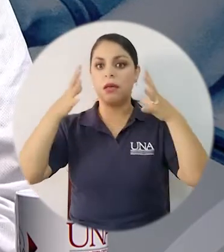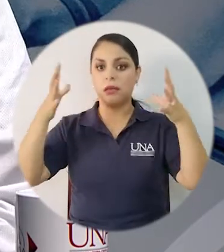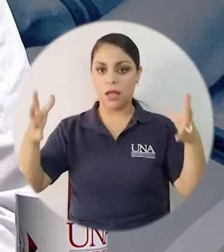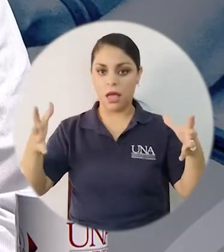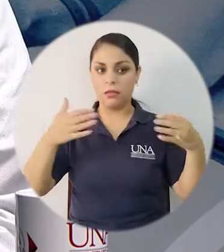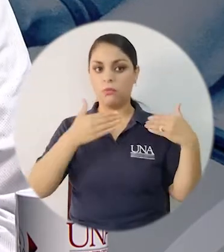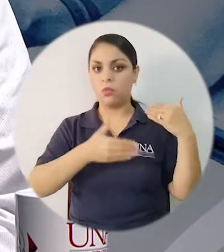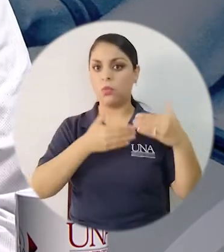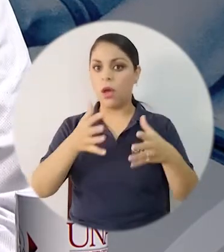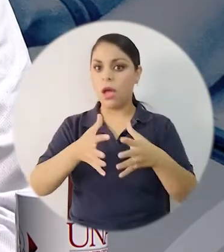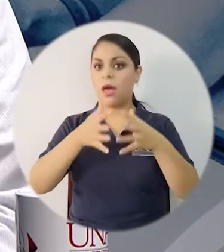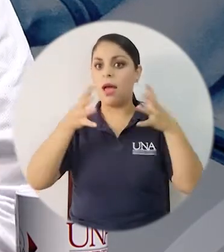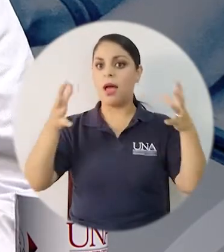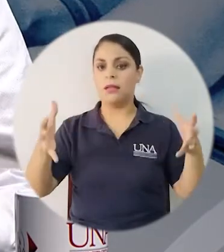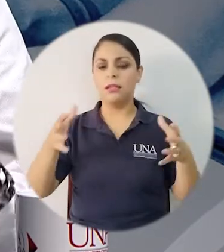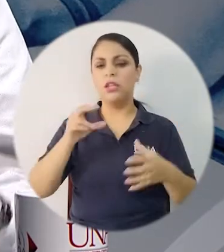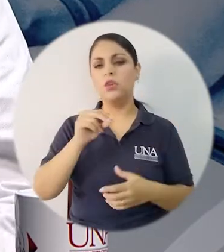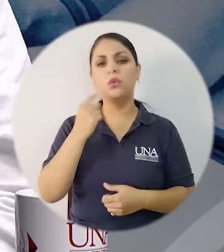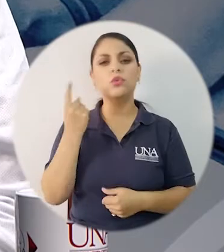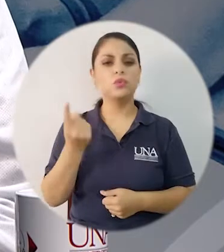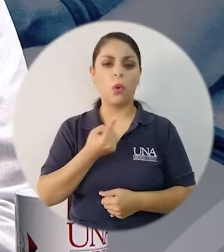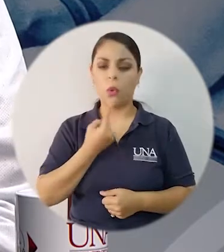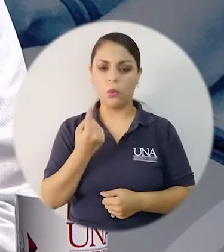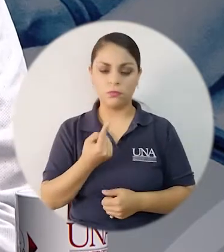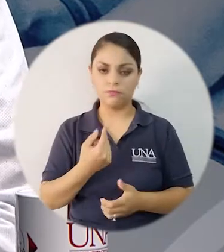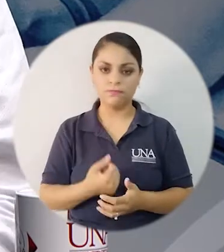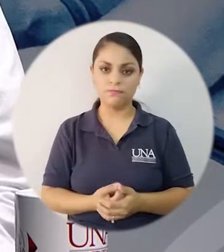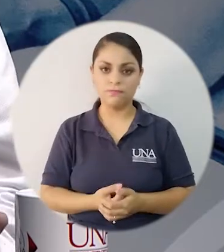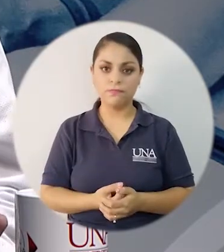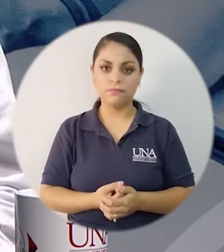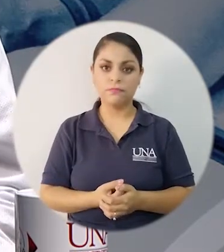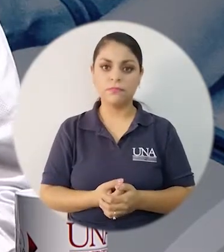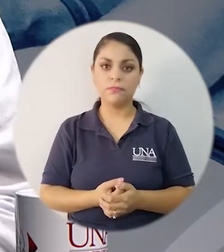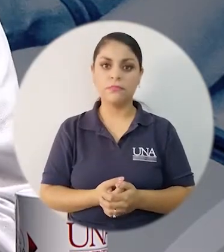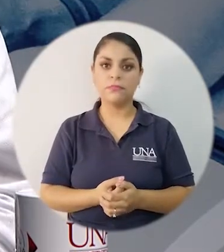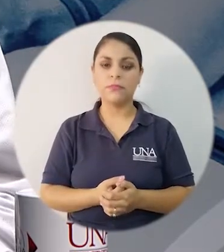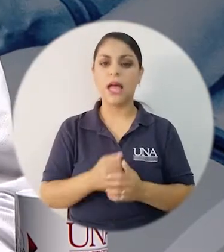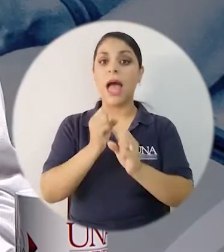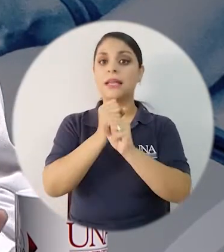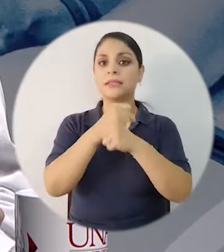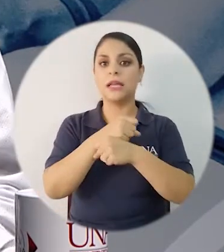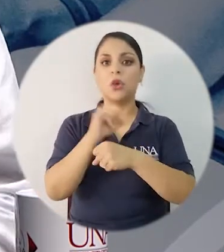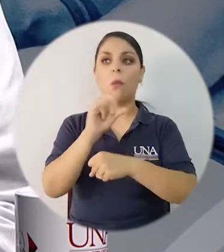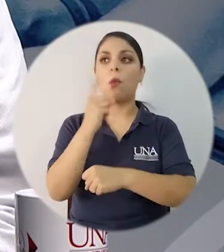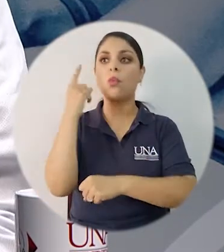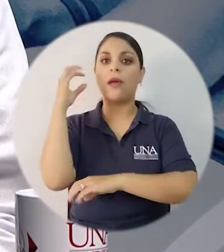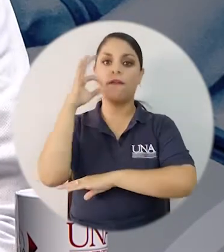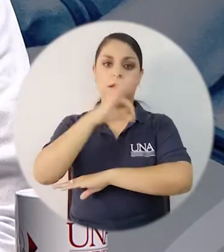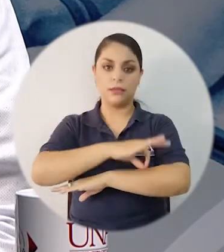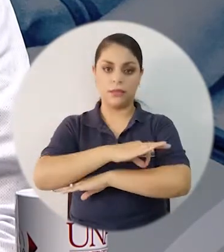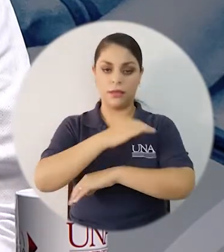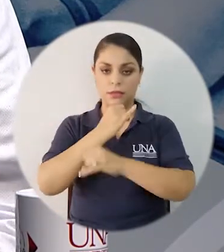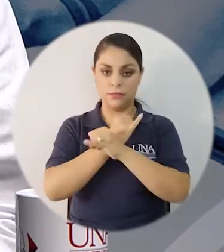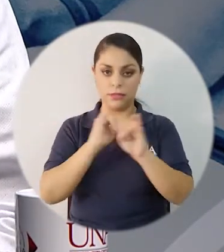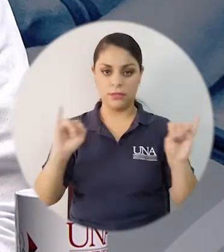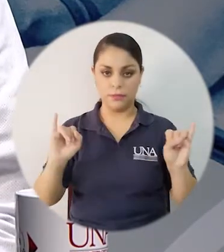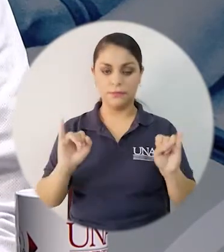y no es solamente buscar estos tan queridos, que no sé cuál es el objetivo, de crear próceres de independencia.